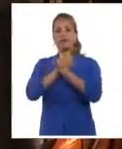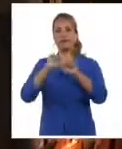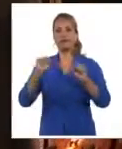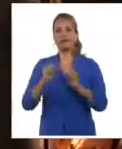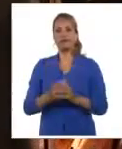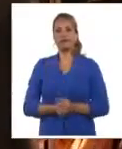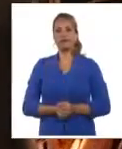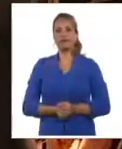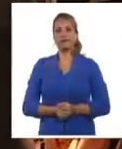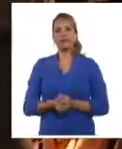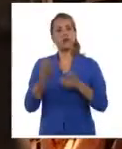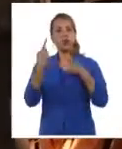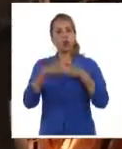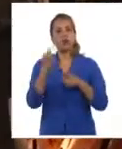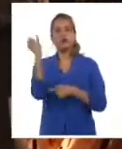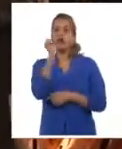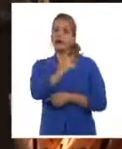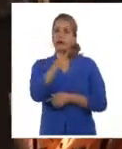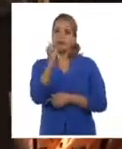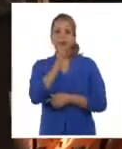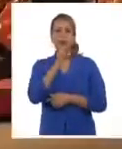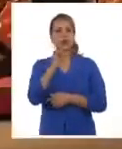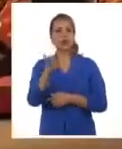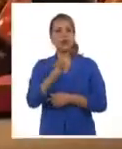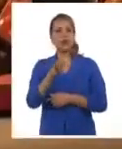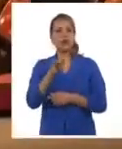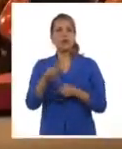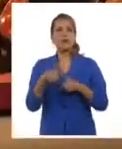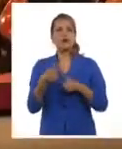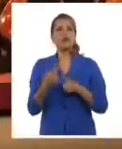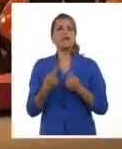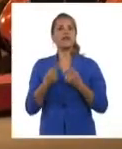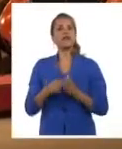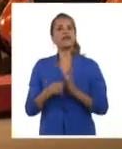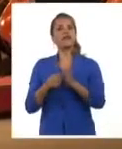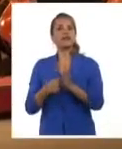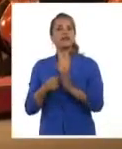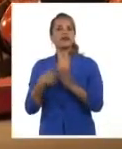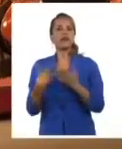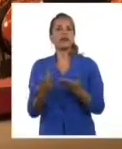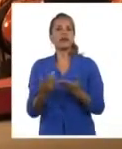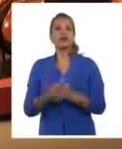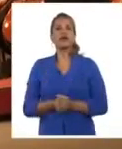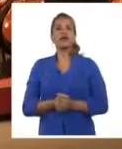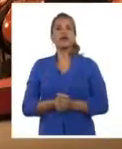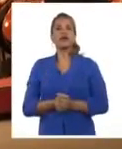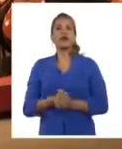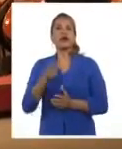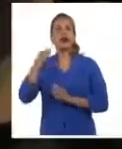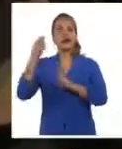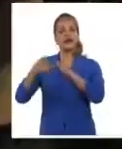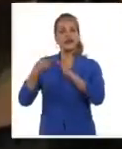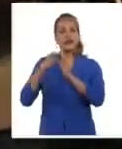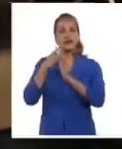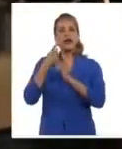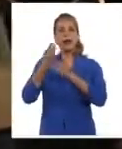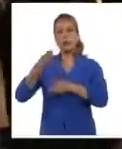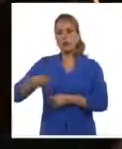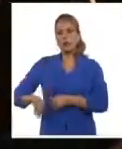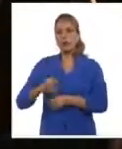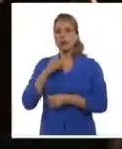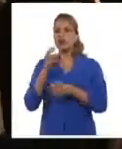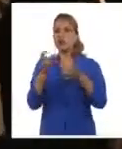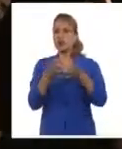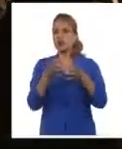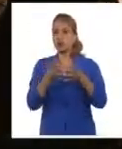Leonard Bernstein y John Williams, este segundo con la obra para cine E.T. Aventuras en la Tierra. La presentación fue aprovechada por el comité